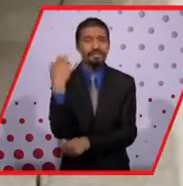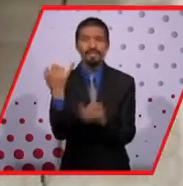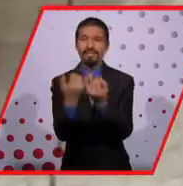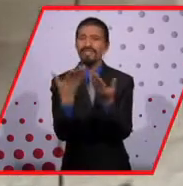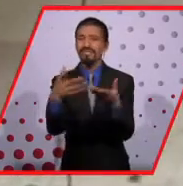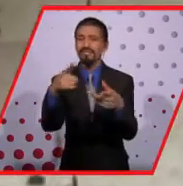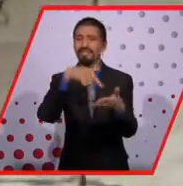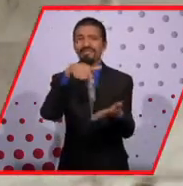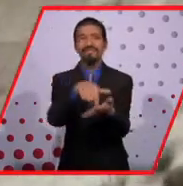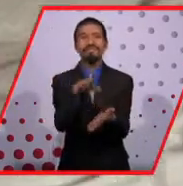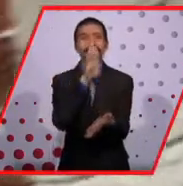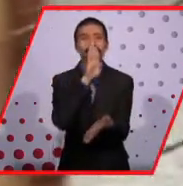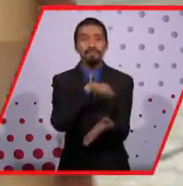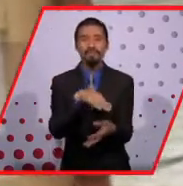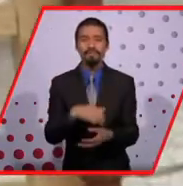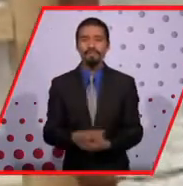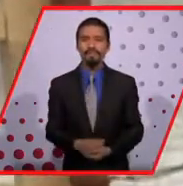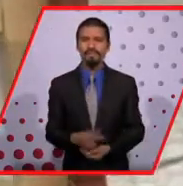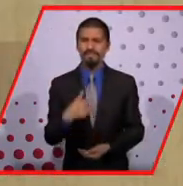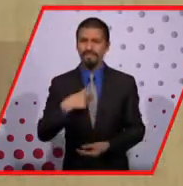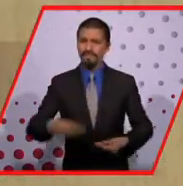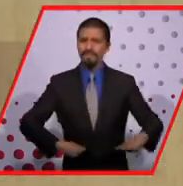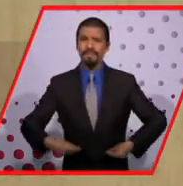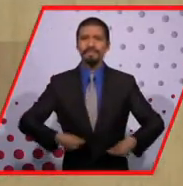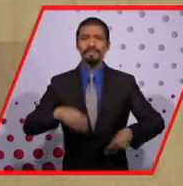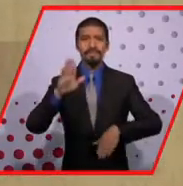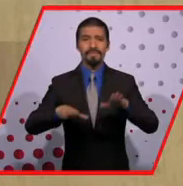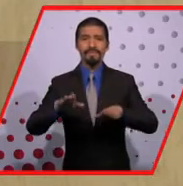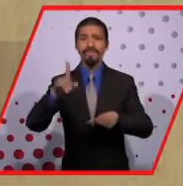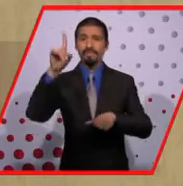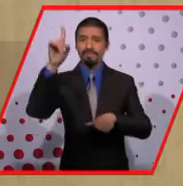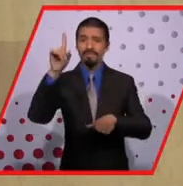condiciones adecuadas. A mí me molesta a veces porque